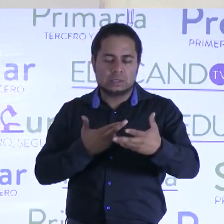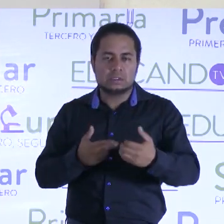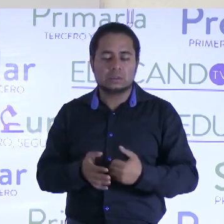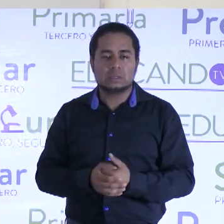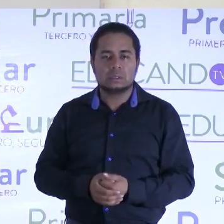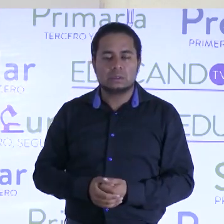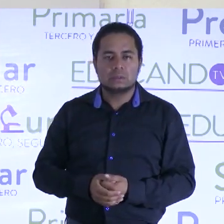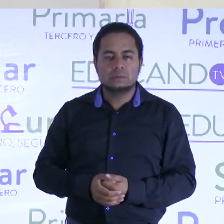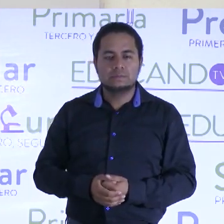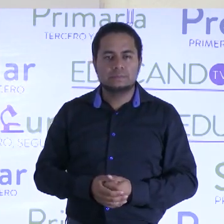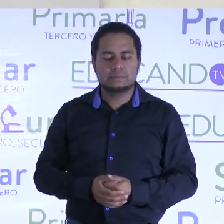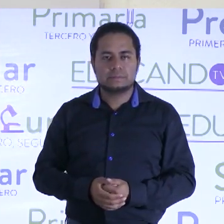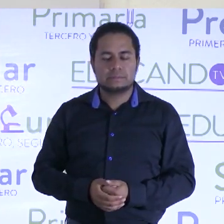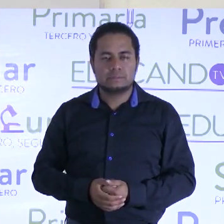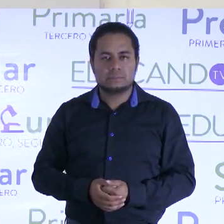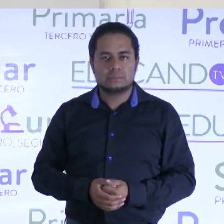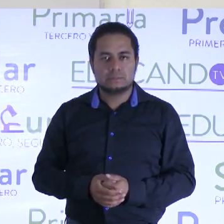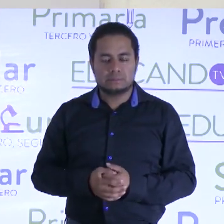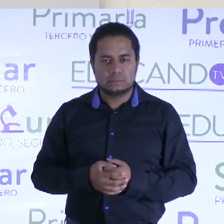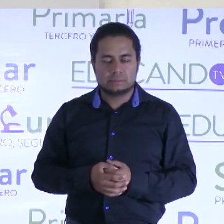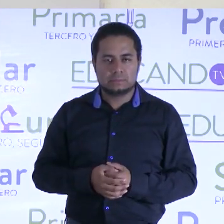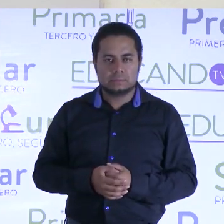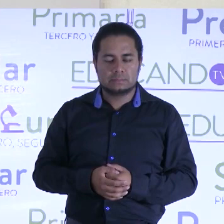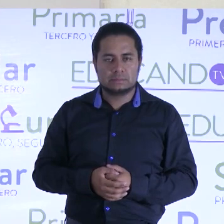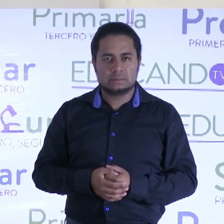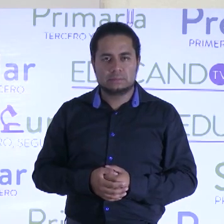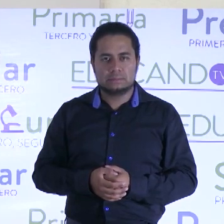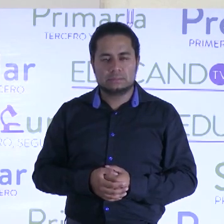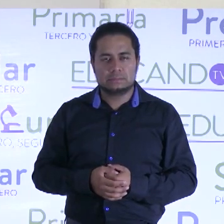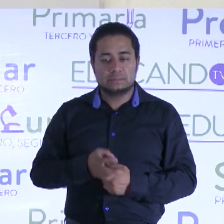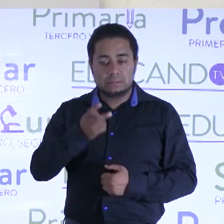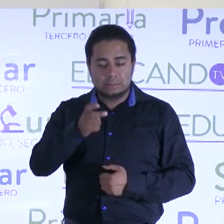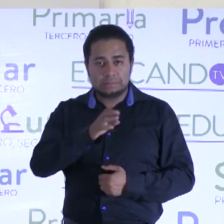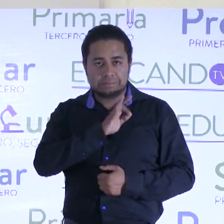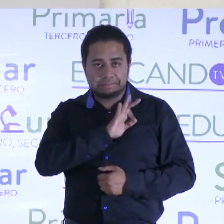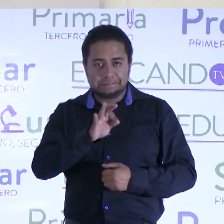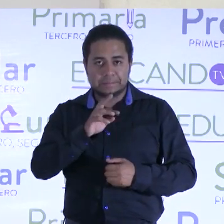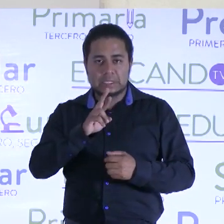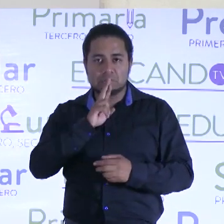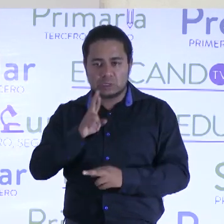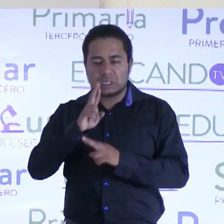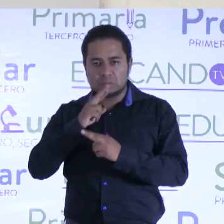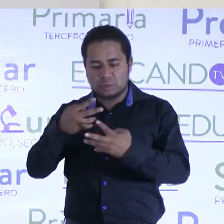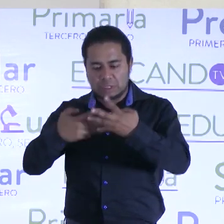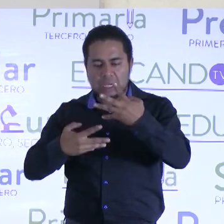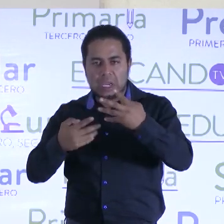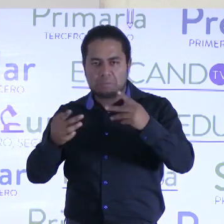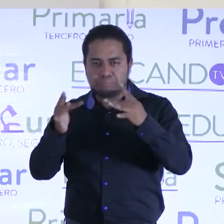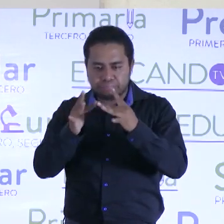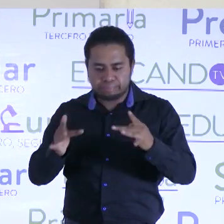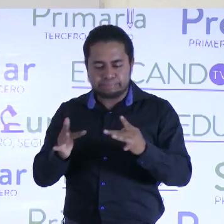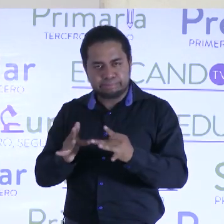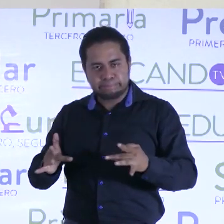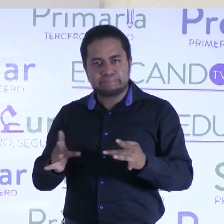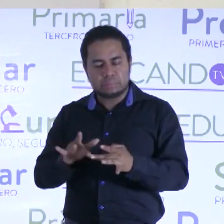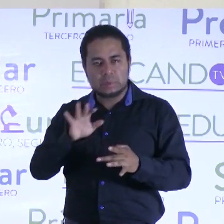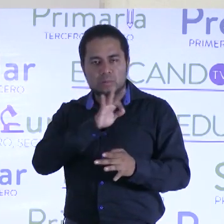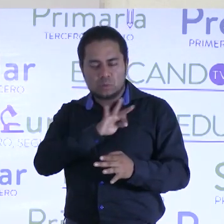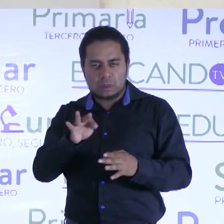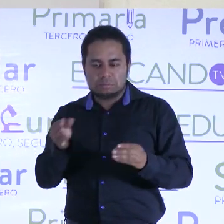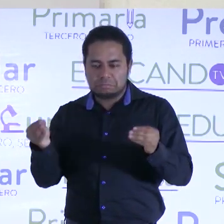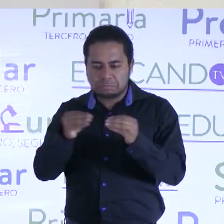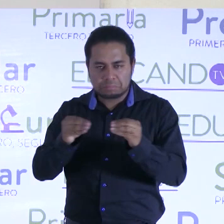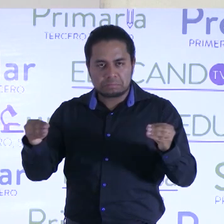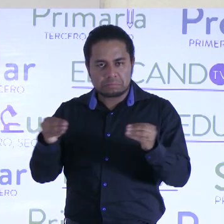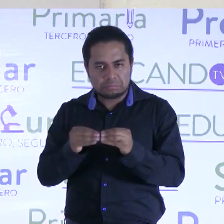y van a estar unidas o enlazadas por lo que nosotros ya conocemos,